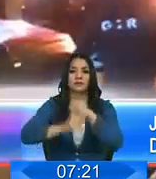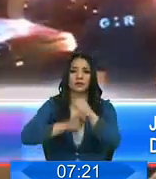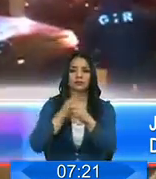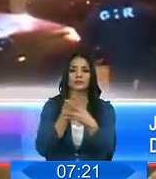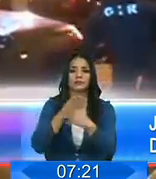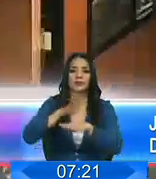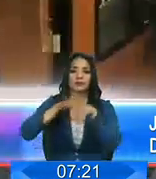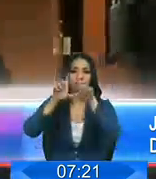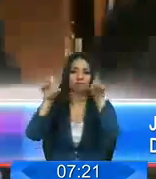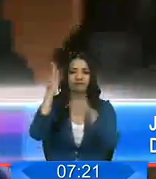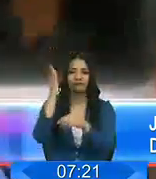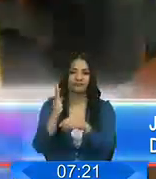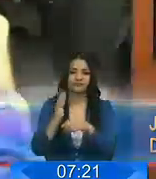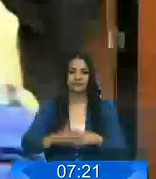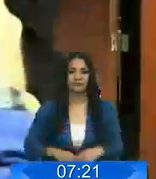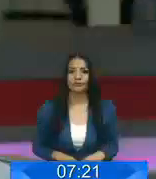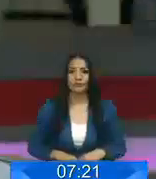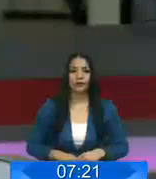caso Odebrecht.